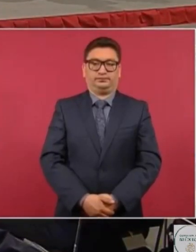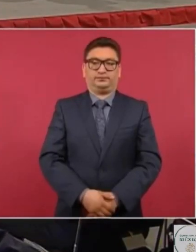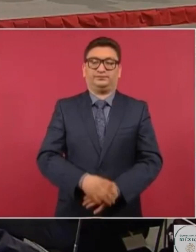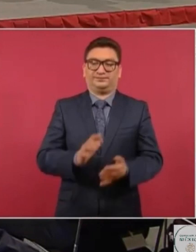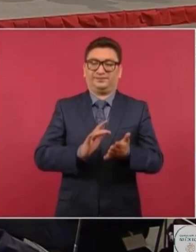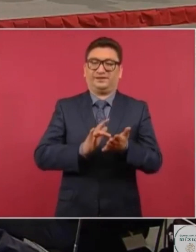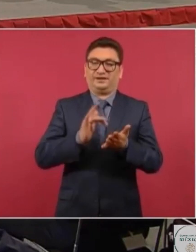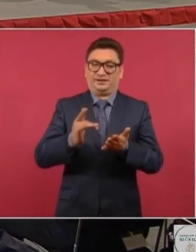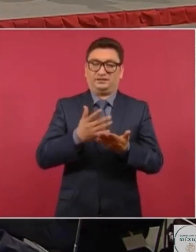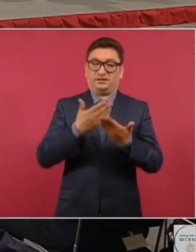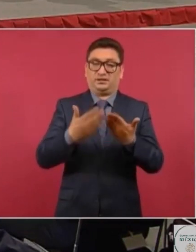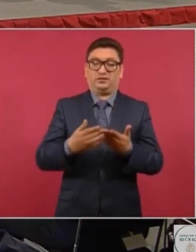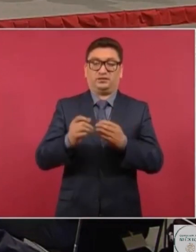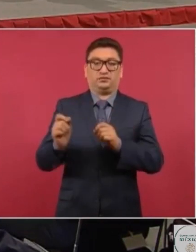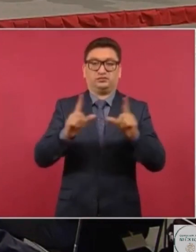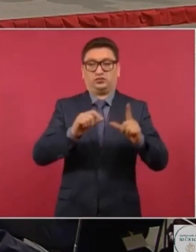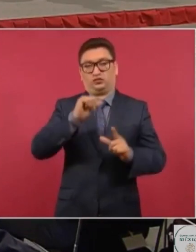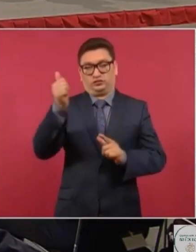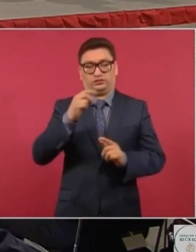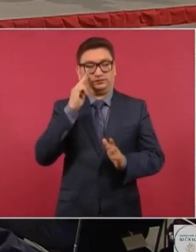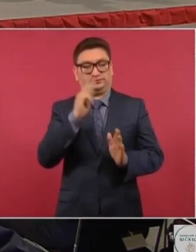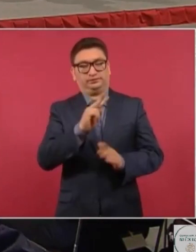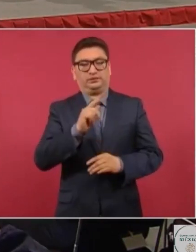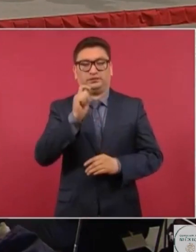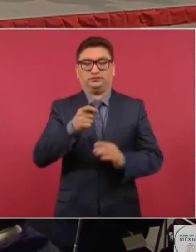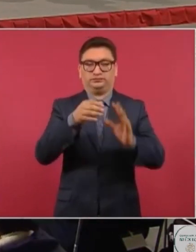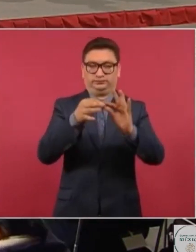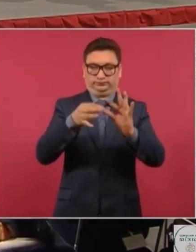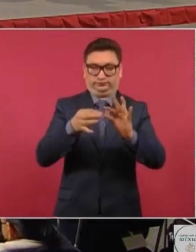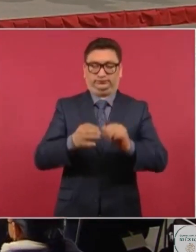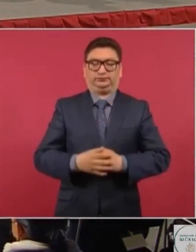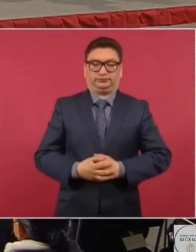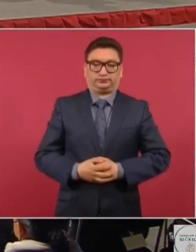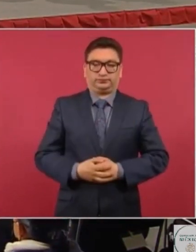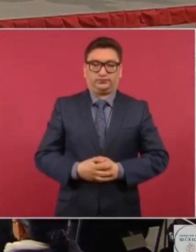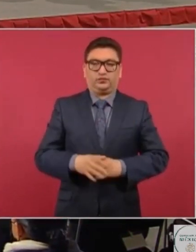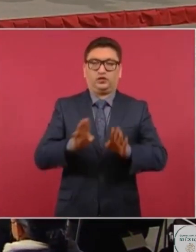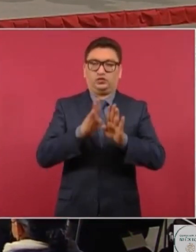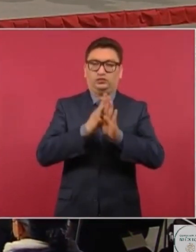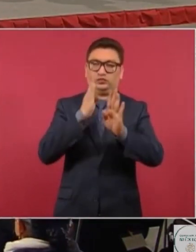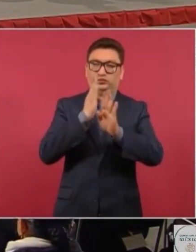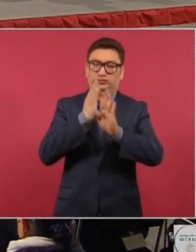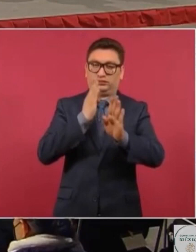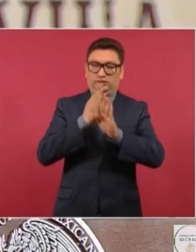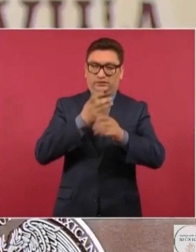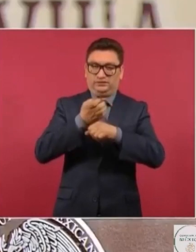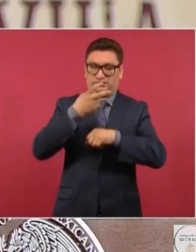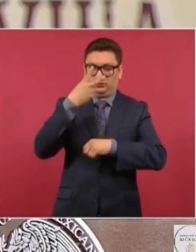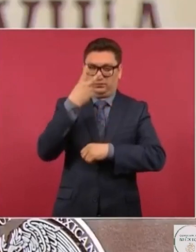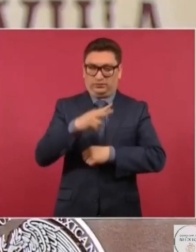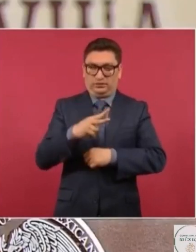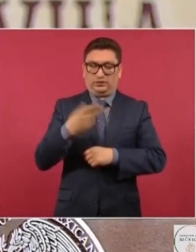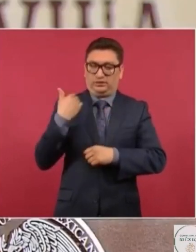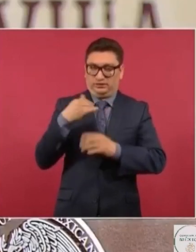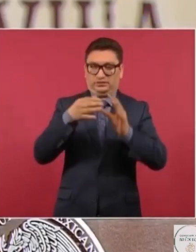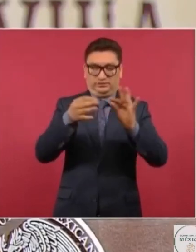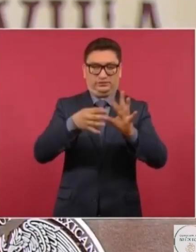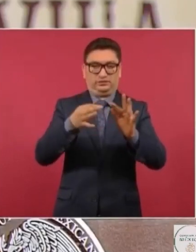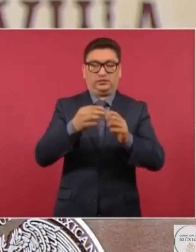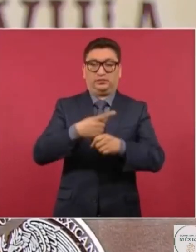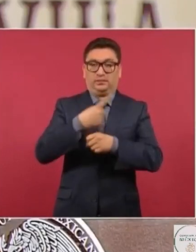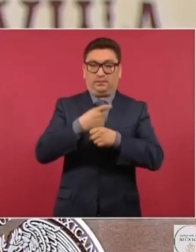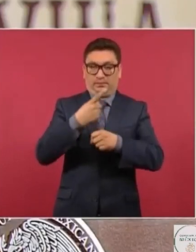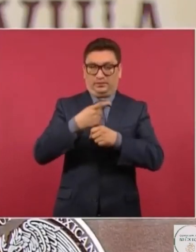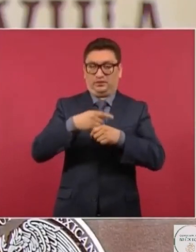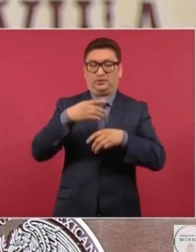Gracias. Vamos a la siguiente lámina. Ahí explicamos el Mexibus, como comentaba hace un momento, el primer